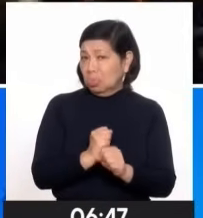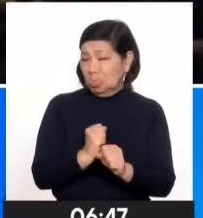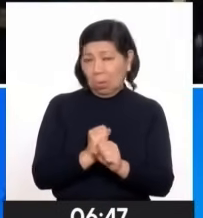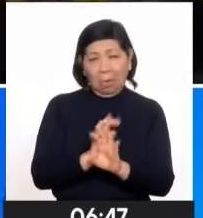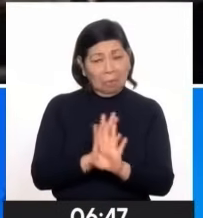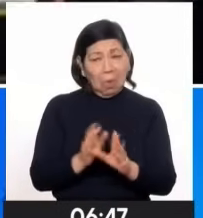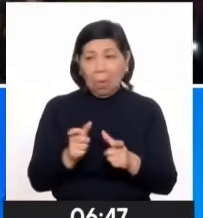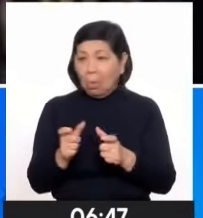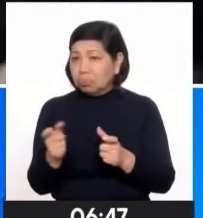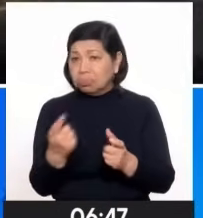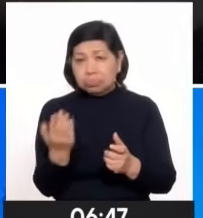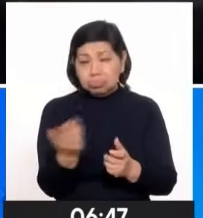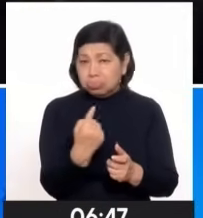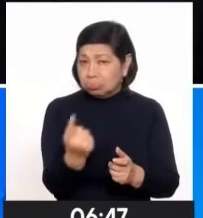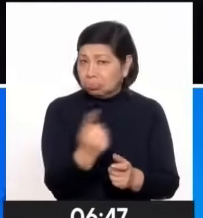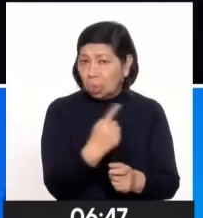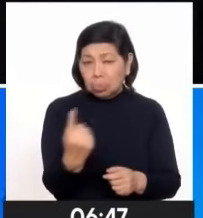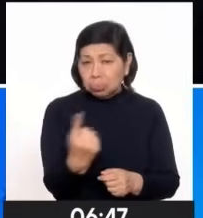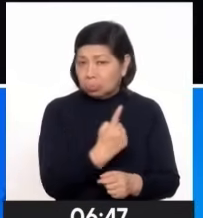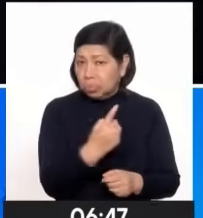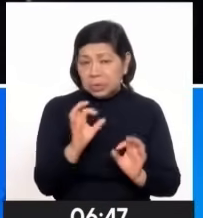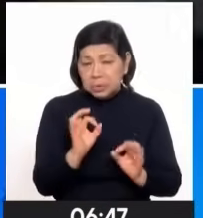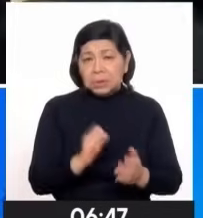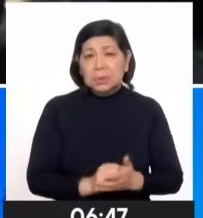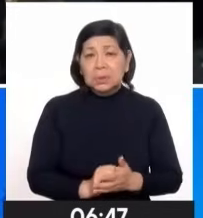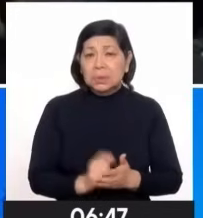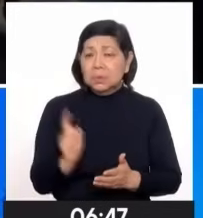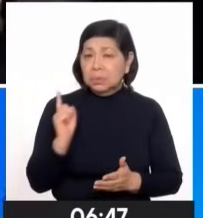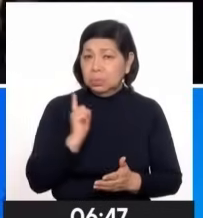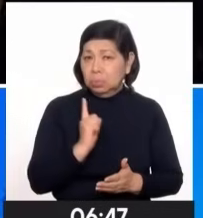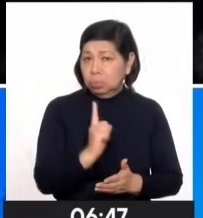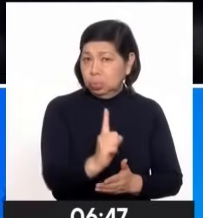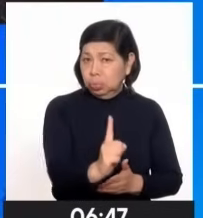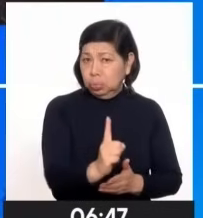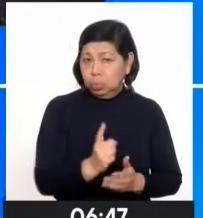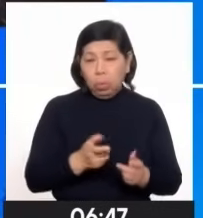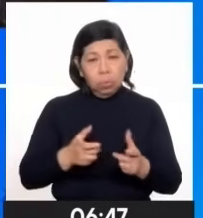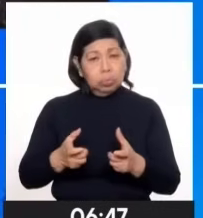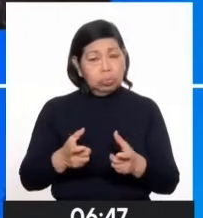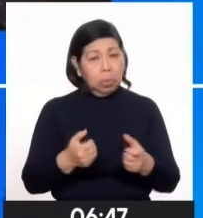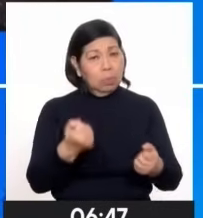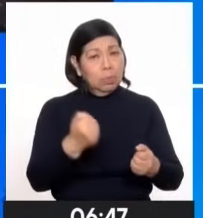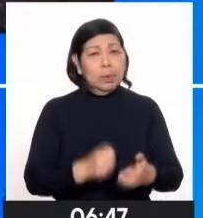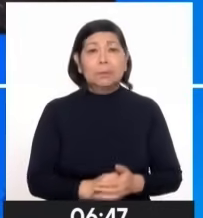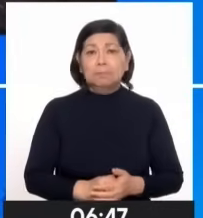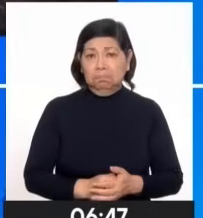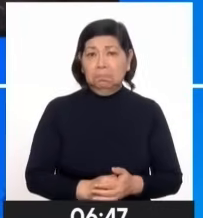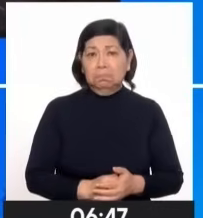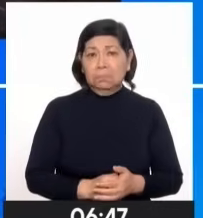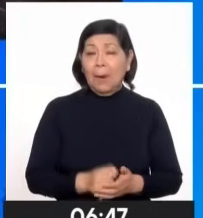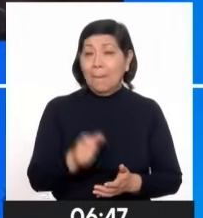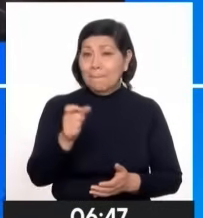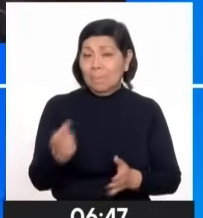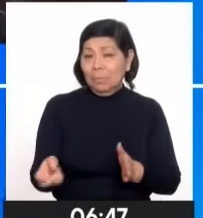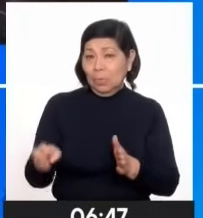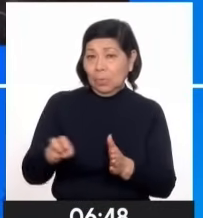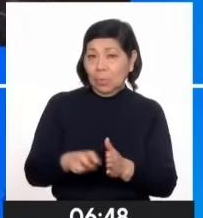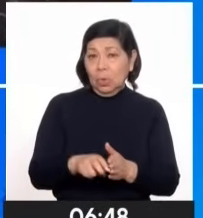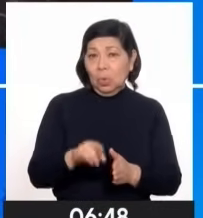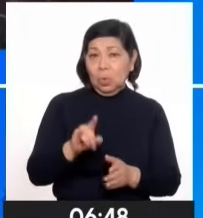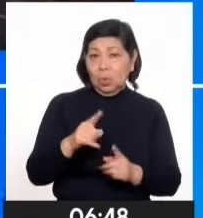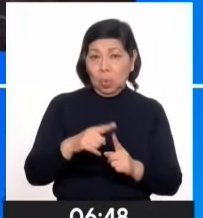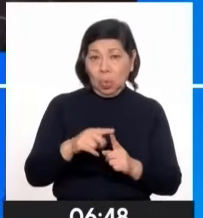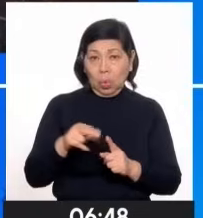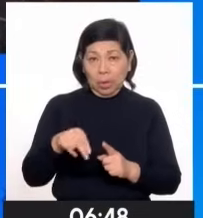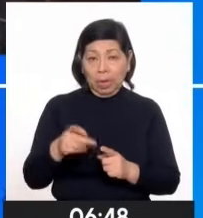operativo y personal de carreteras como es de curahuasi se quedó en curahuasi en su zona de patrullaje y el vehículo con el personal de su trá retornó